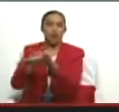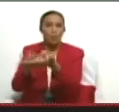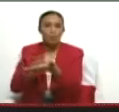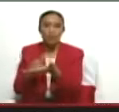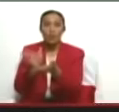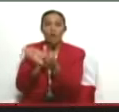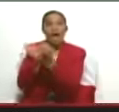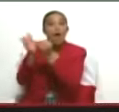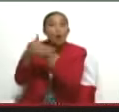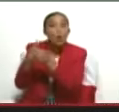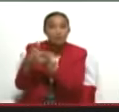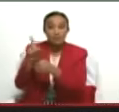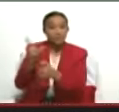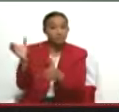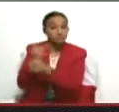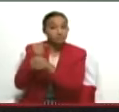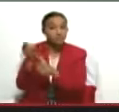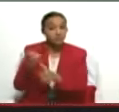esto